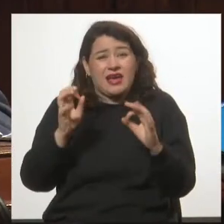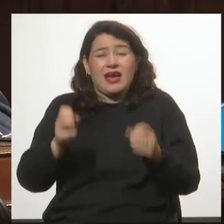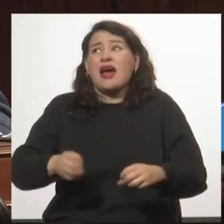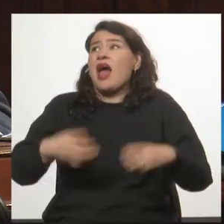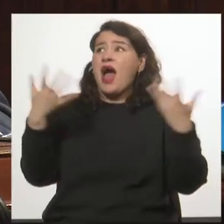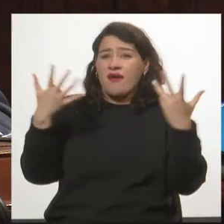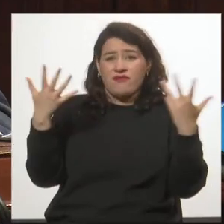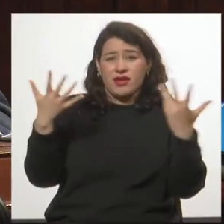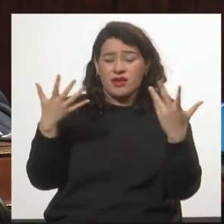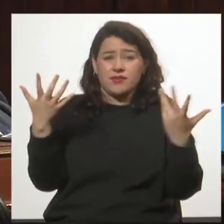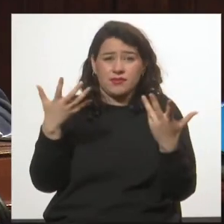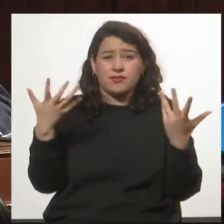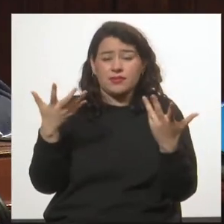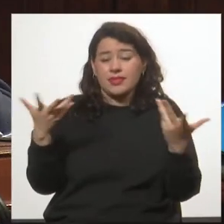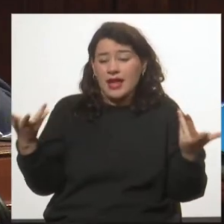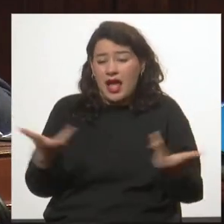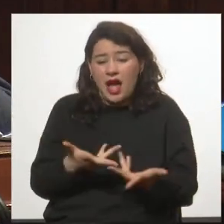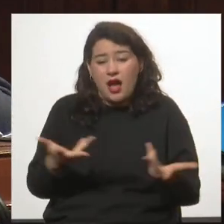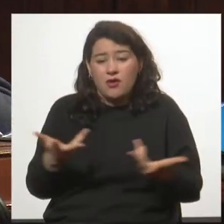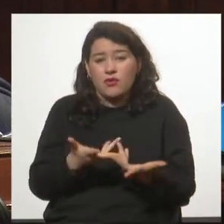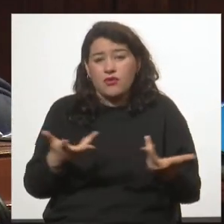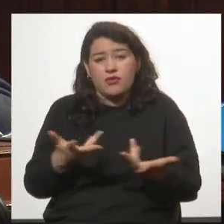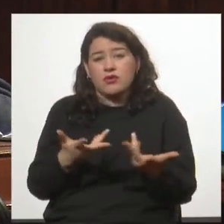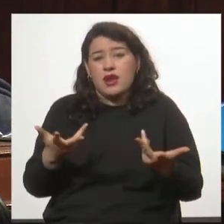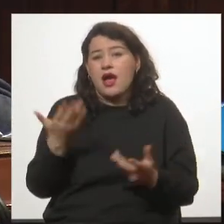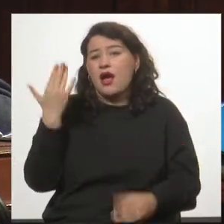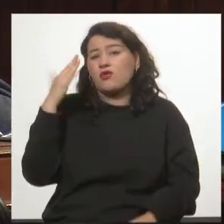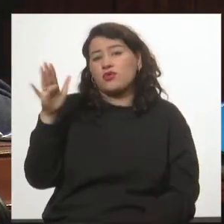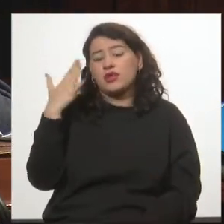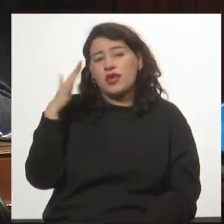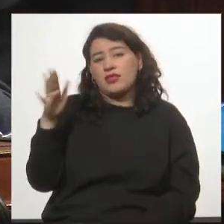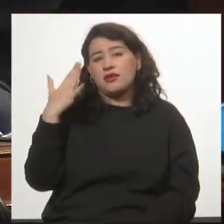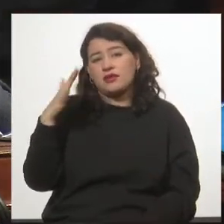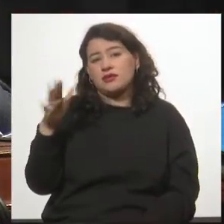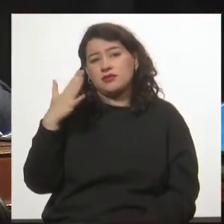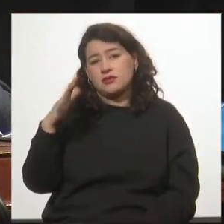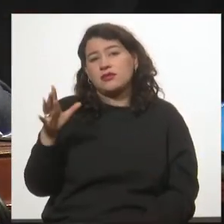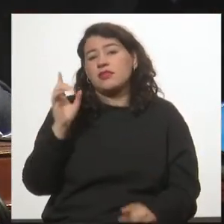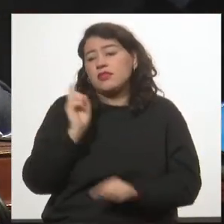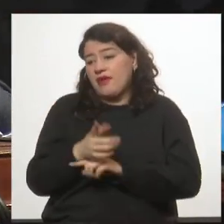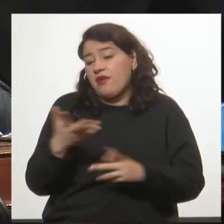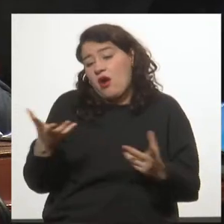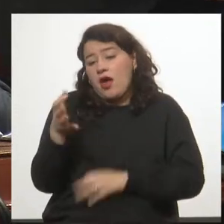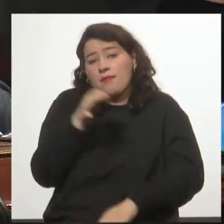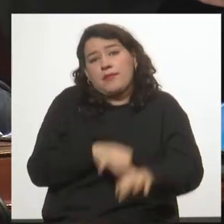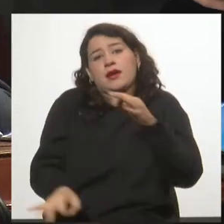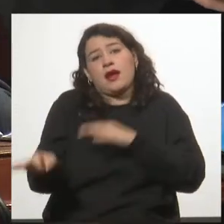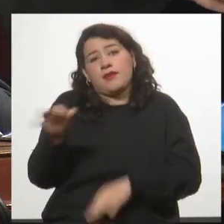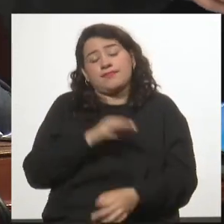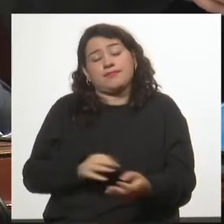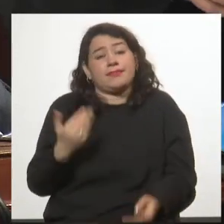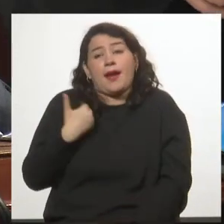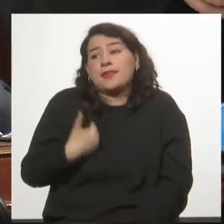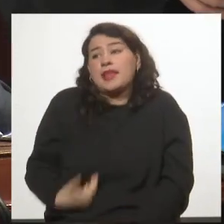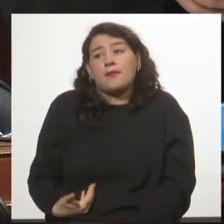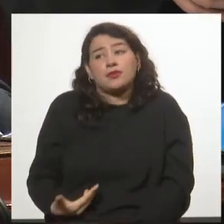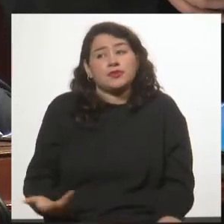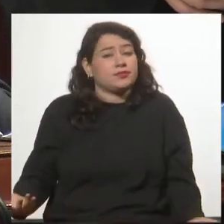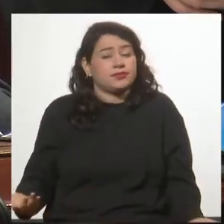y actuales que las actuales autoridades tienen que explicar lamentamos